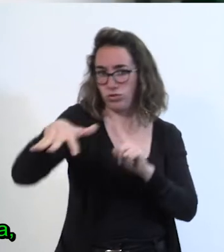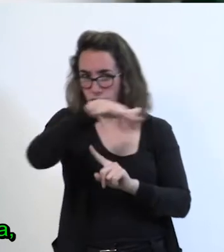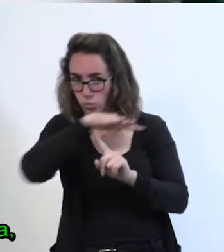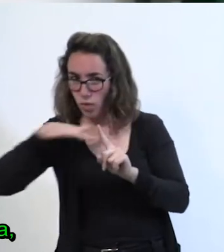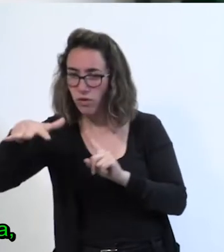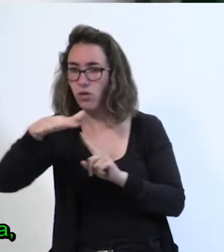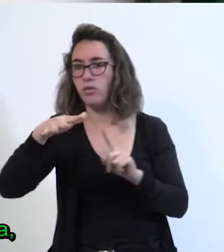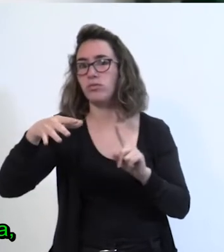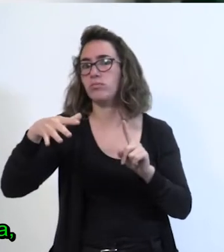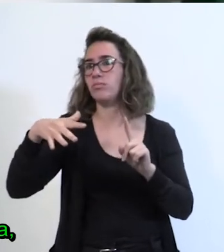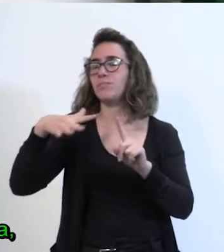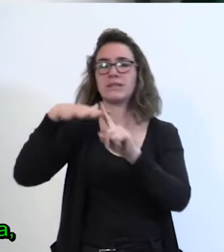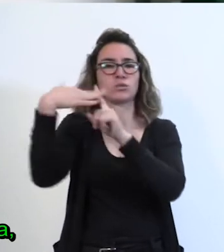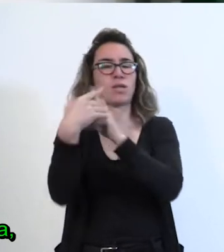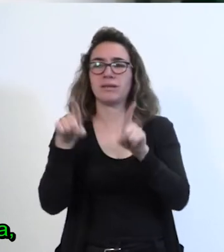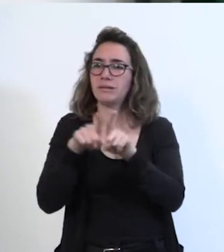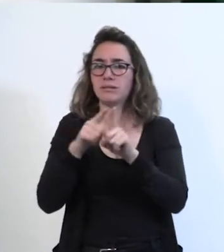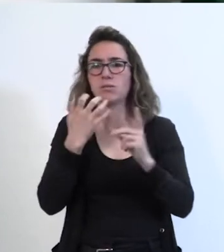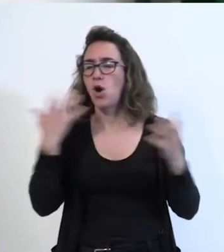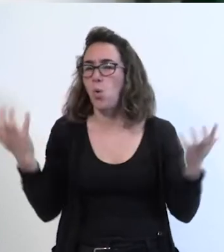contexto de mucha urgencia